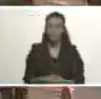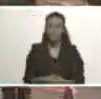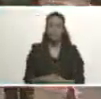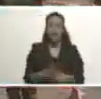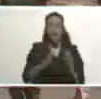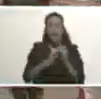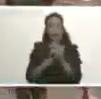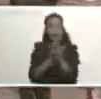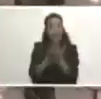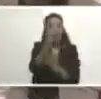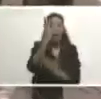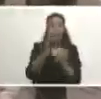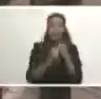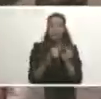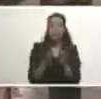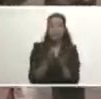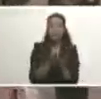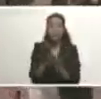¡Leales siempre!